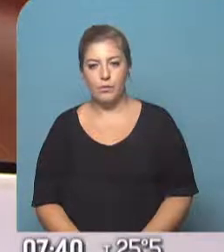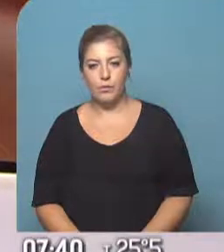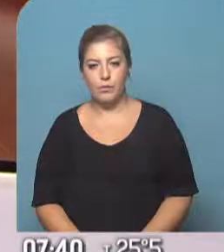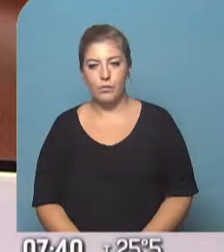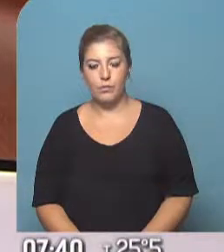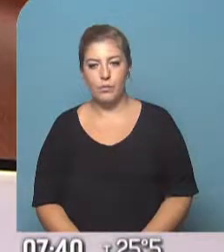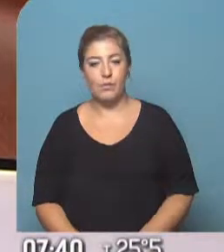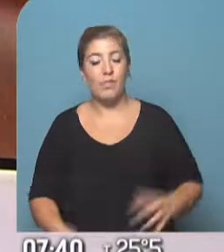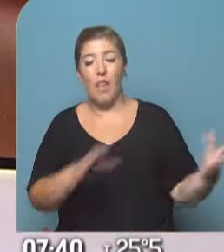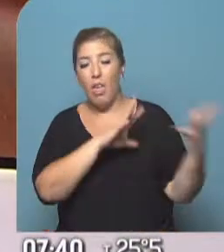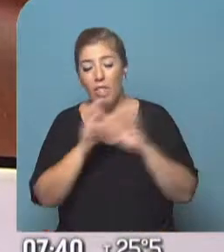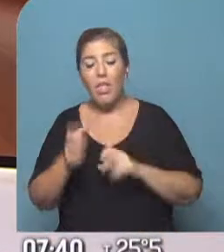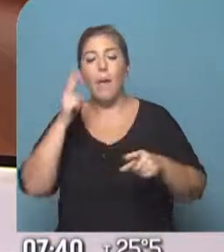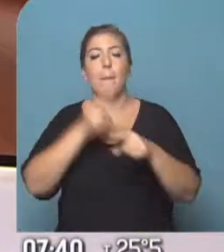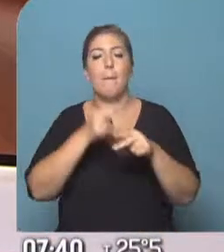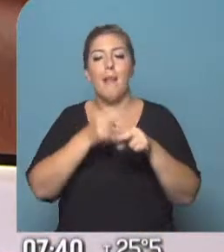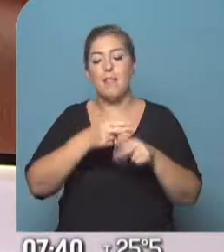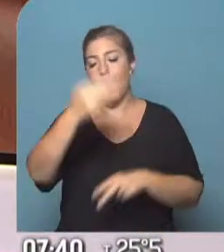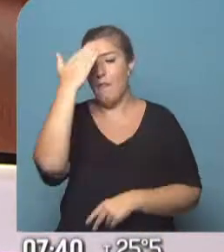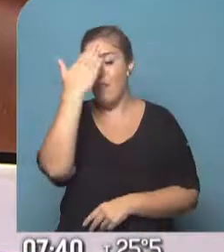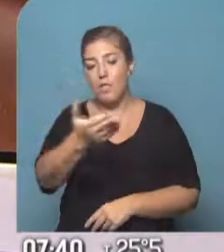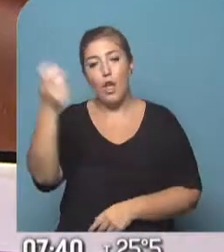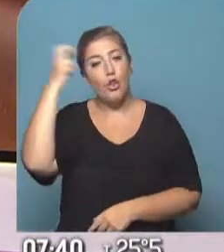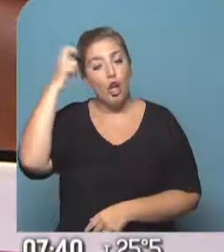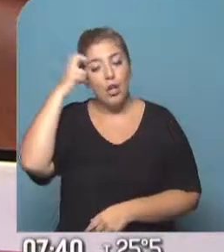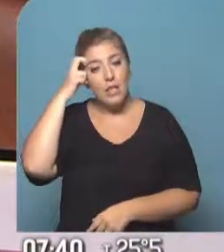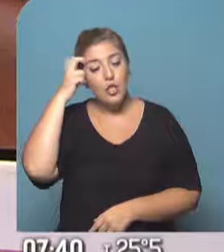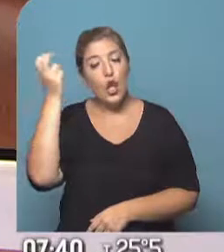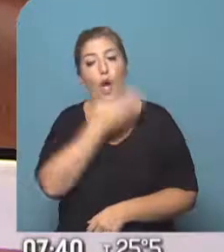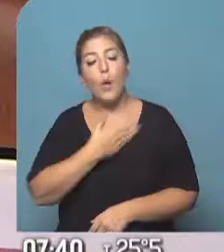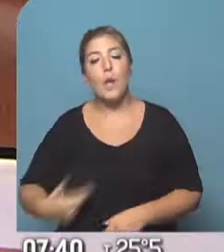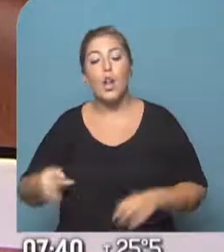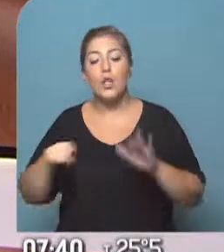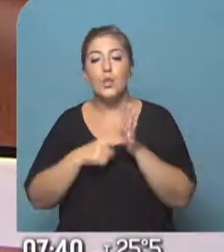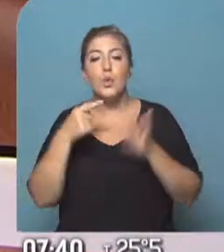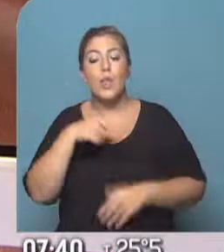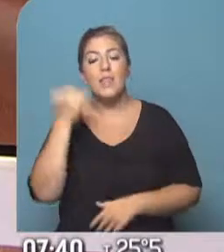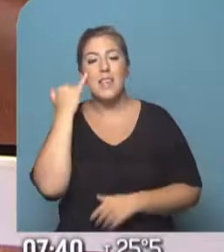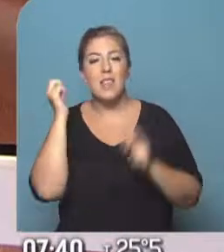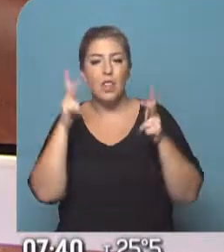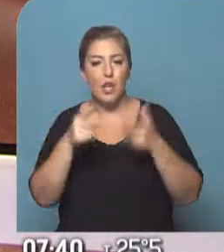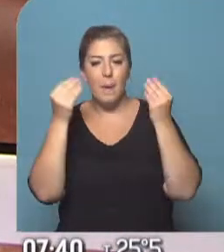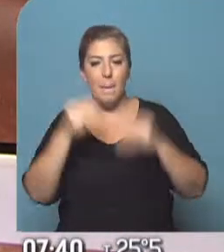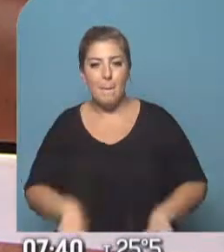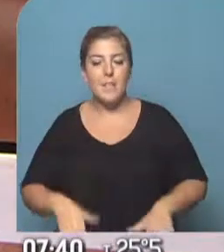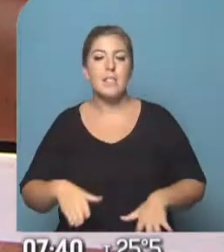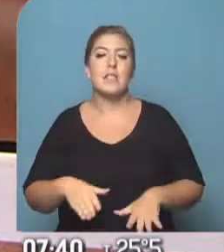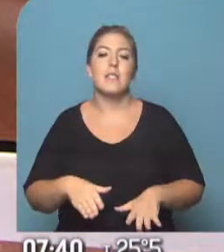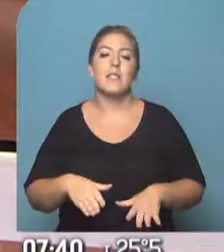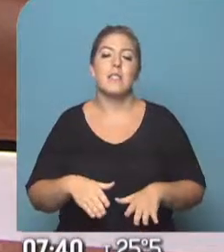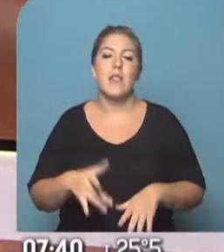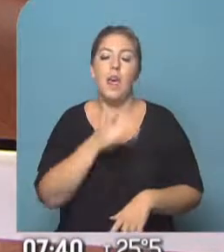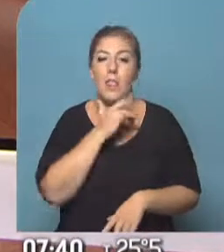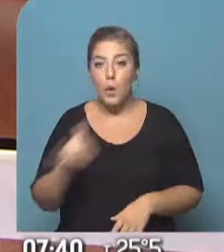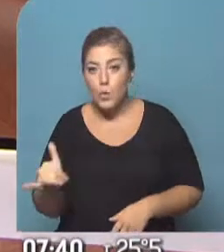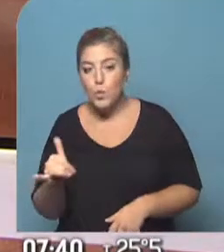Luego de los destrozos en la plaza ubicada frente al Congreso de la Nación, el gobierno de la Ciudad de Buenos Aires ya adelantó que iniciará acciones legales. Eso por un